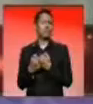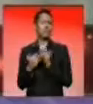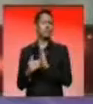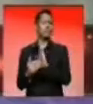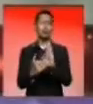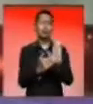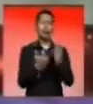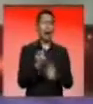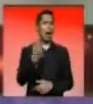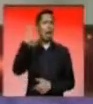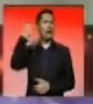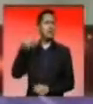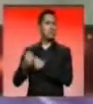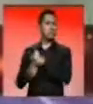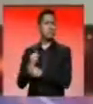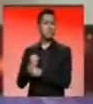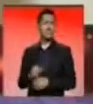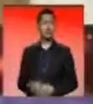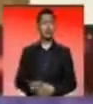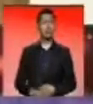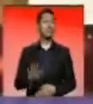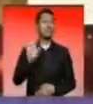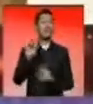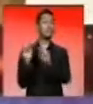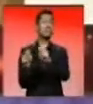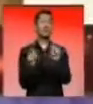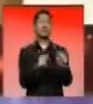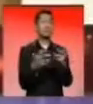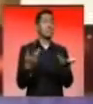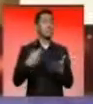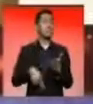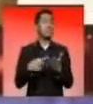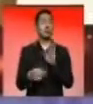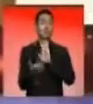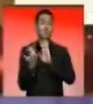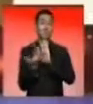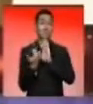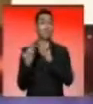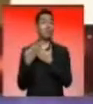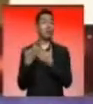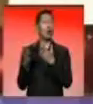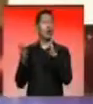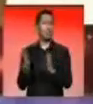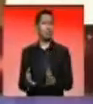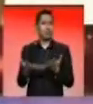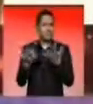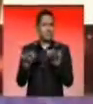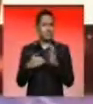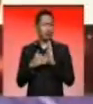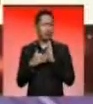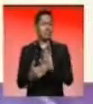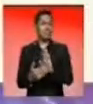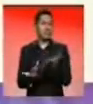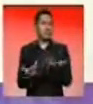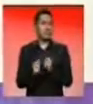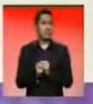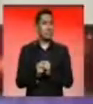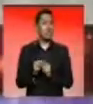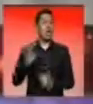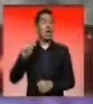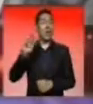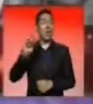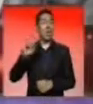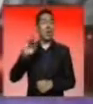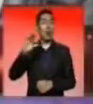La cantante de Men Down es parte de una campaña publicitaria de una revista de moda que busca recrear un mensaje de Amelia Earhart,